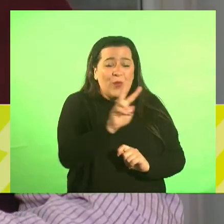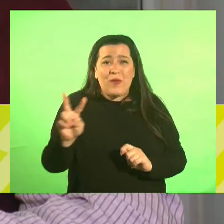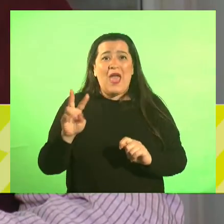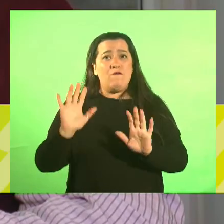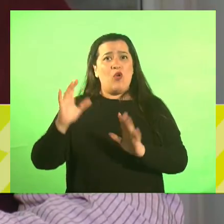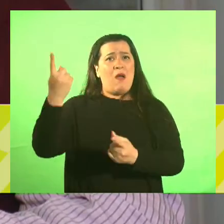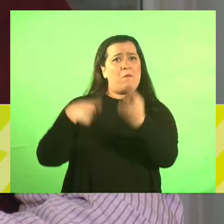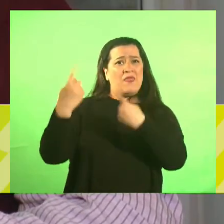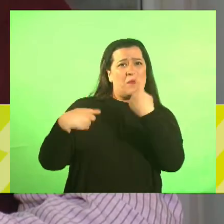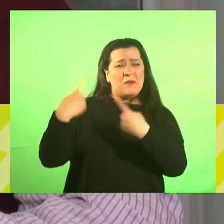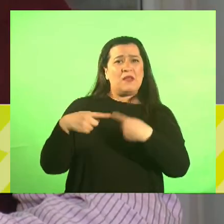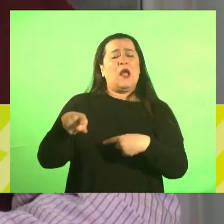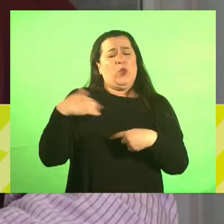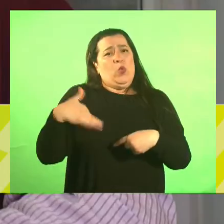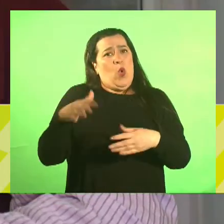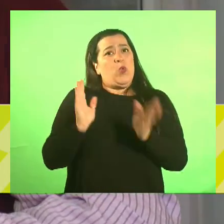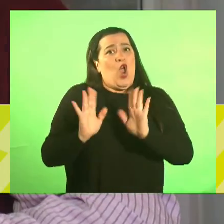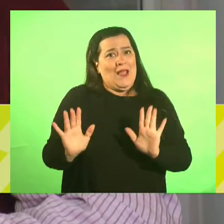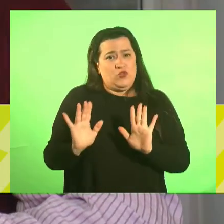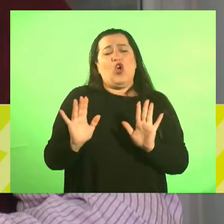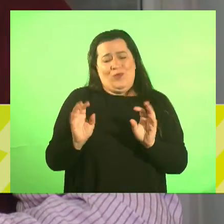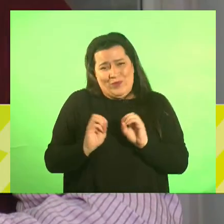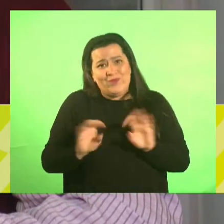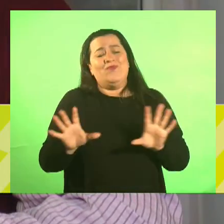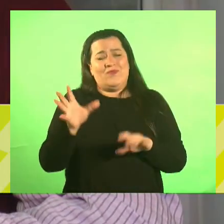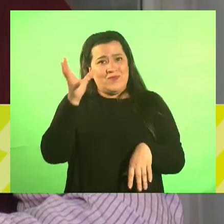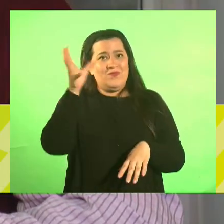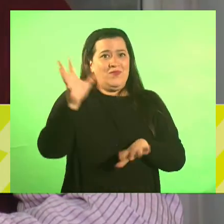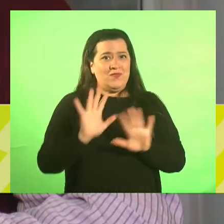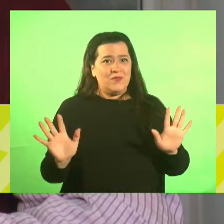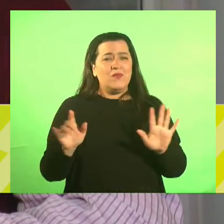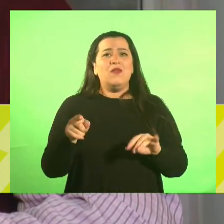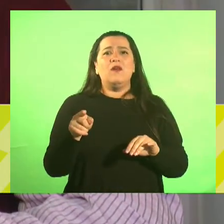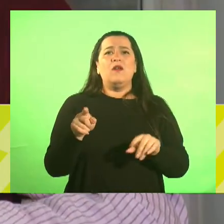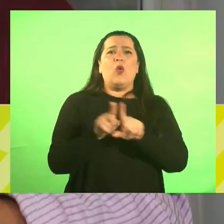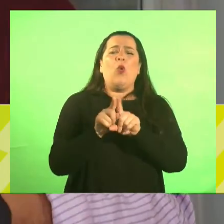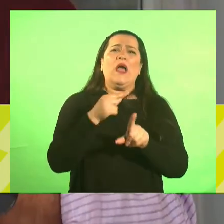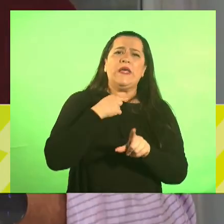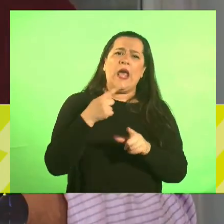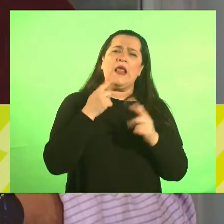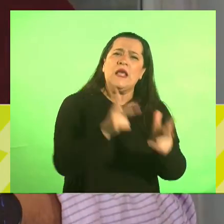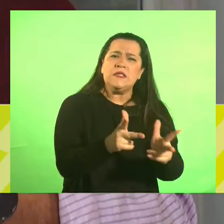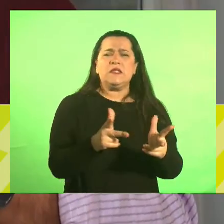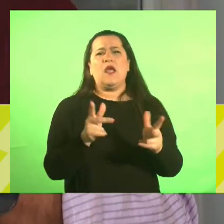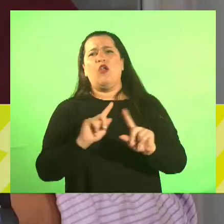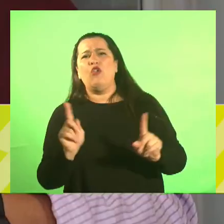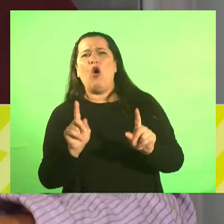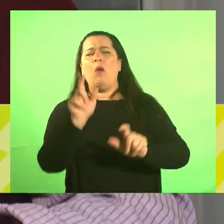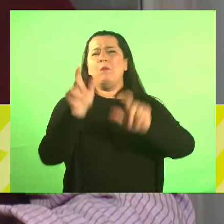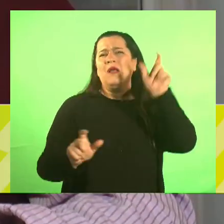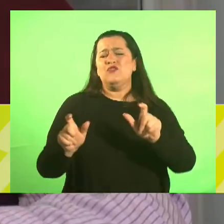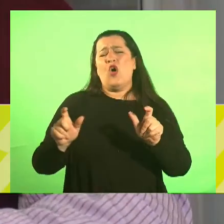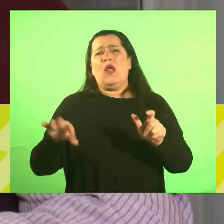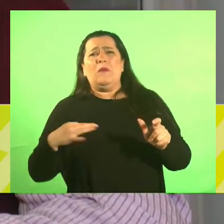de dominación es netamente violento, es cruel. Y por más que nos quieran convencer del patio de los objetos, la mercantilización de la